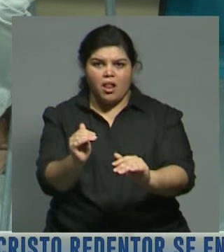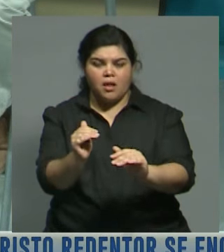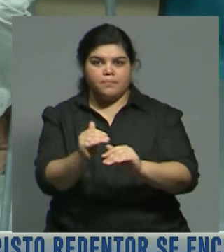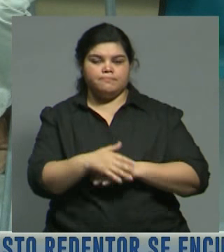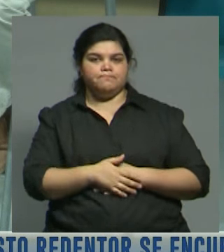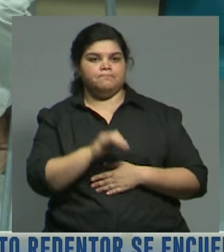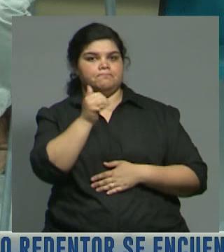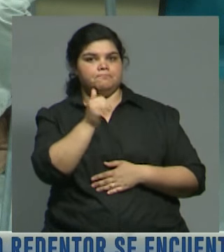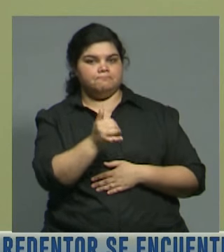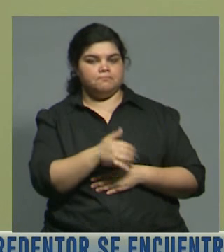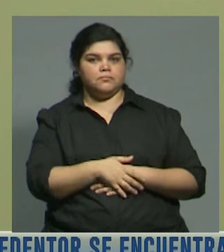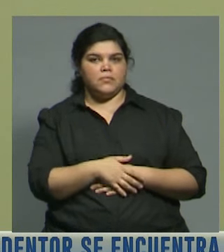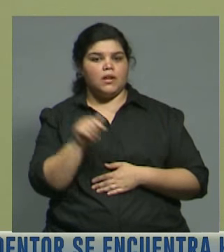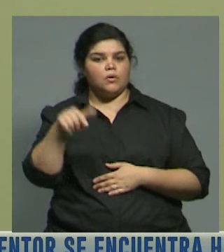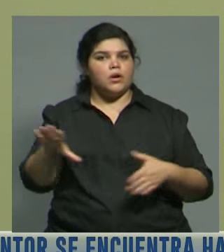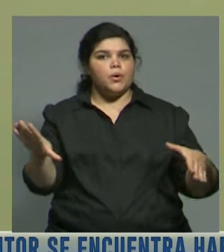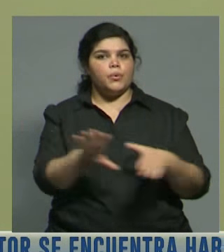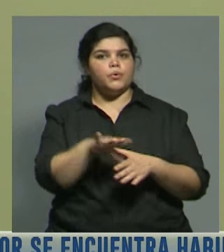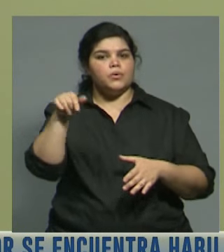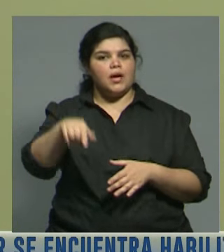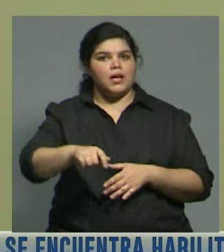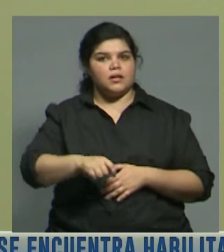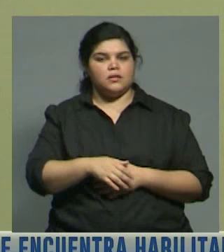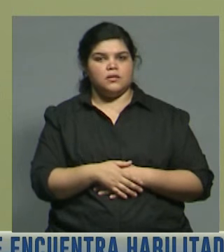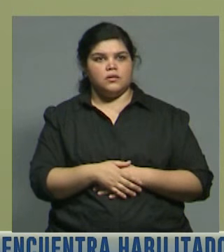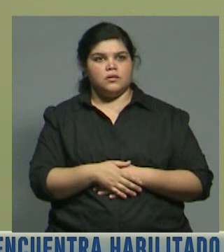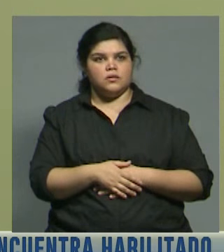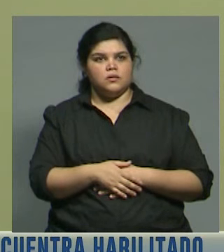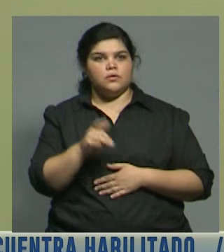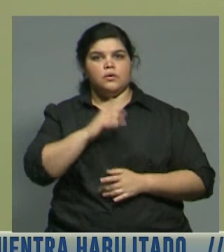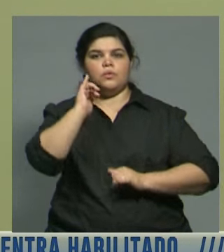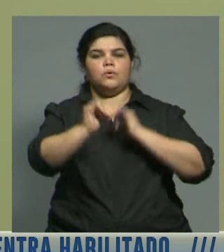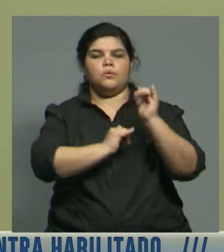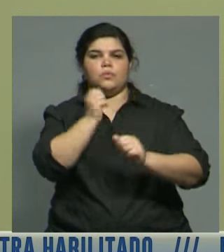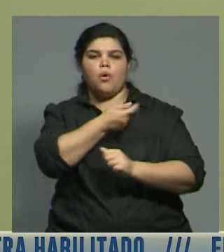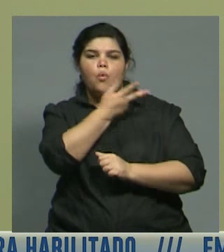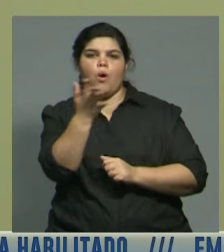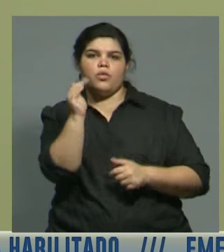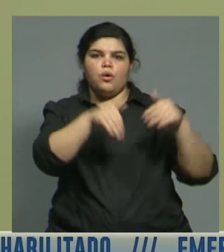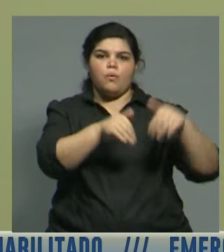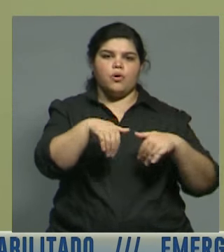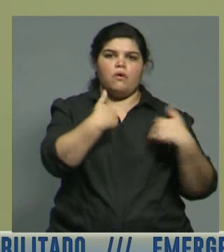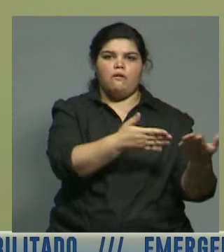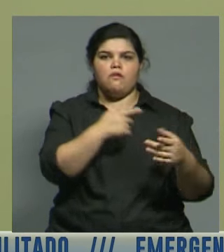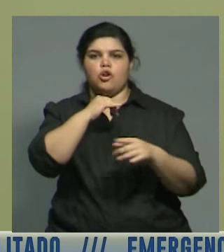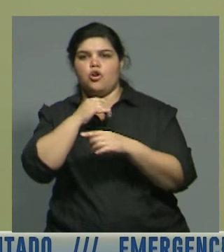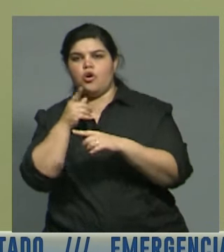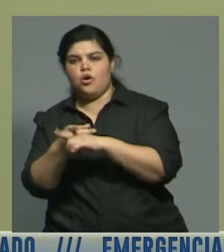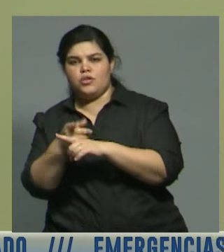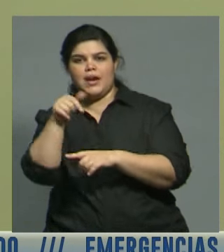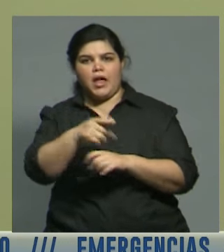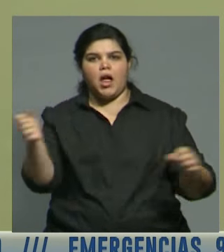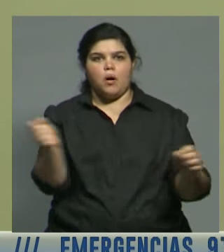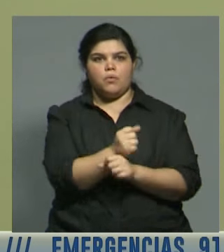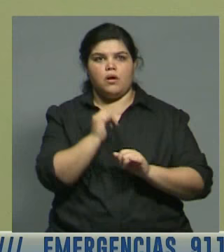a que compartamos justamente el momento de la sesión en donde se contaban los votos y se terminaba de considerar que era afirmativo.